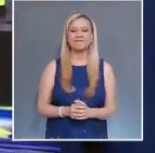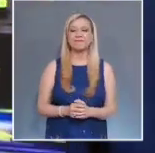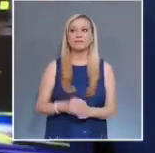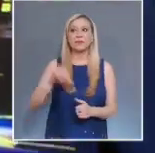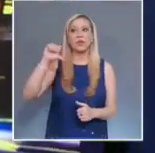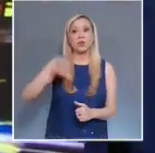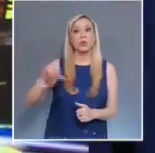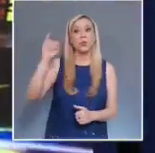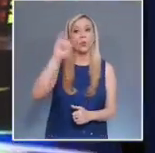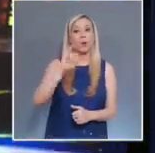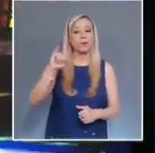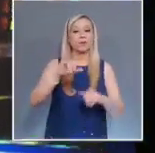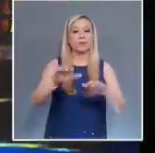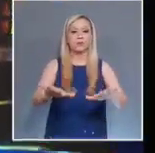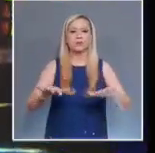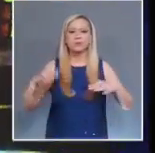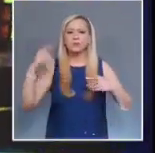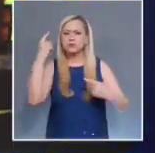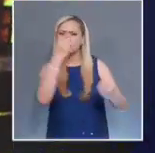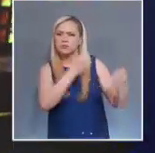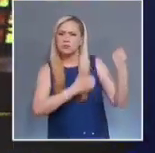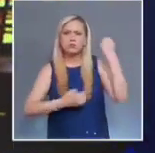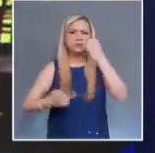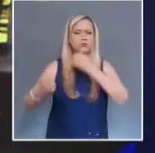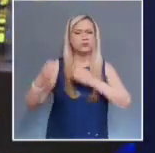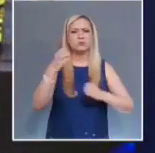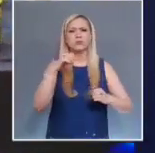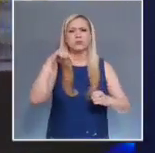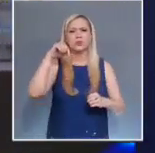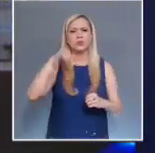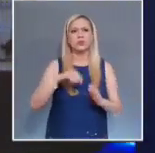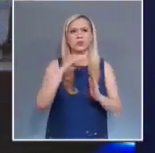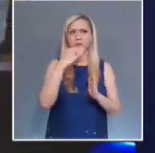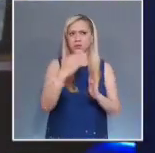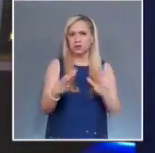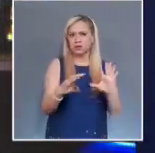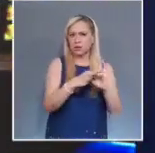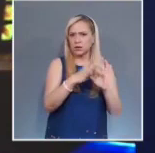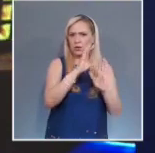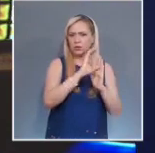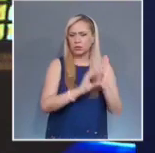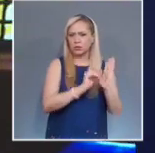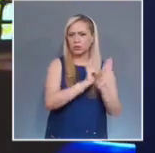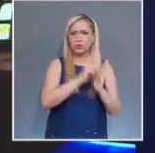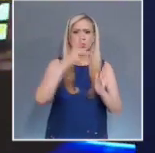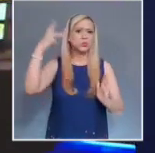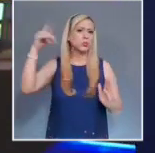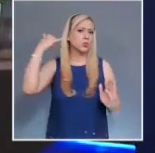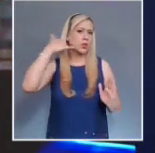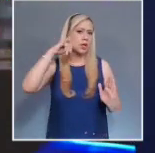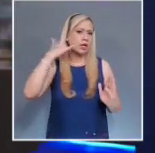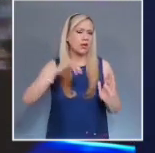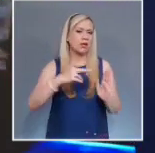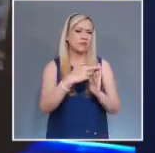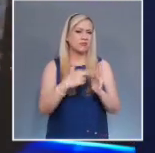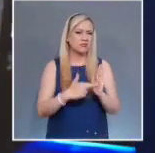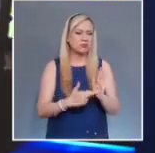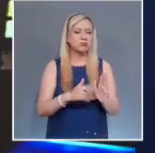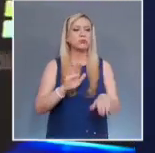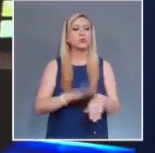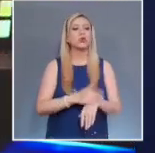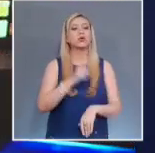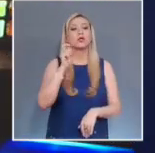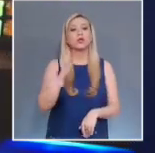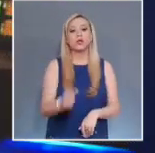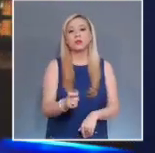la constitucionalidad de disposiciones del Estado de Yucatán que regulaban el haber de retiro y la